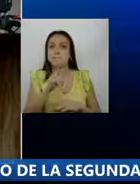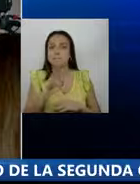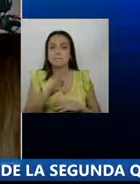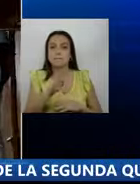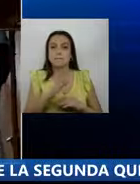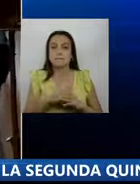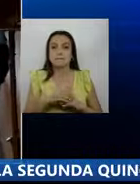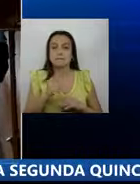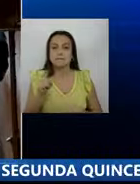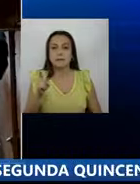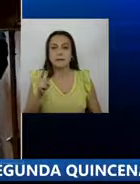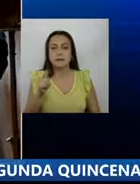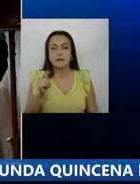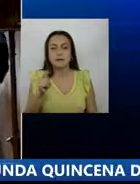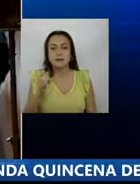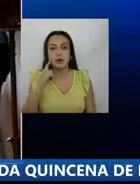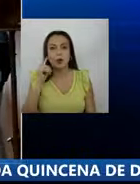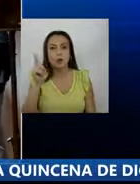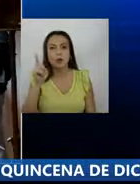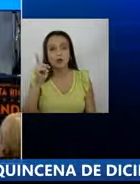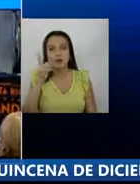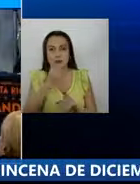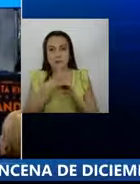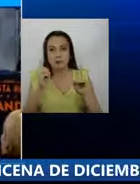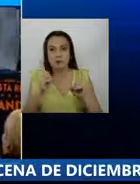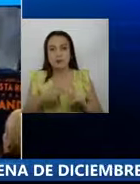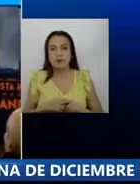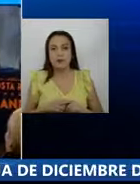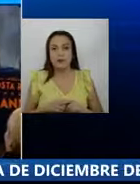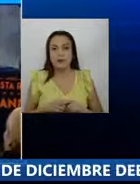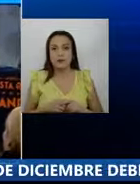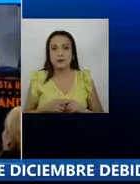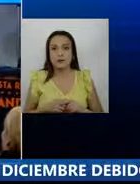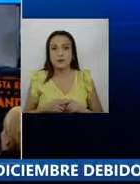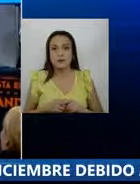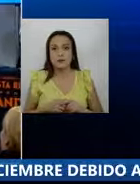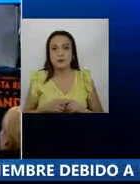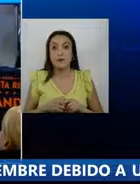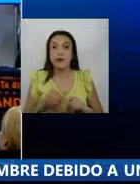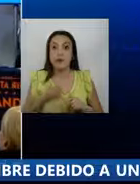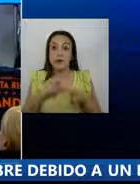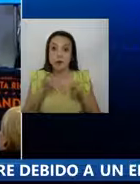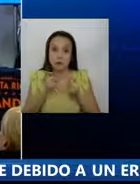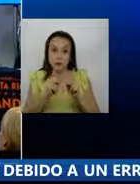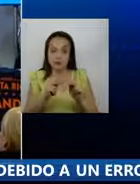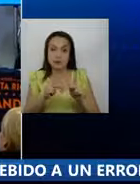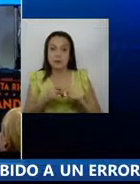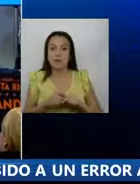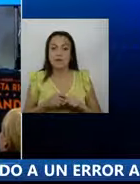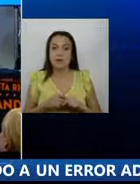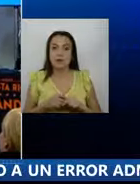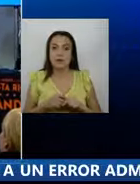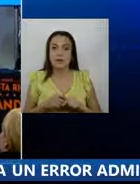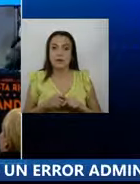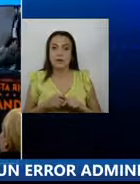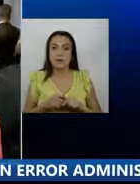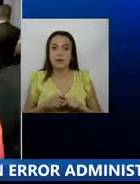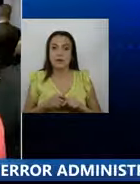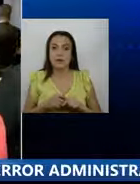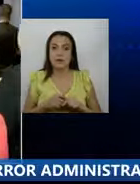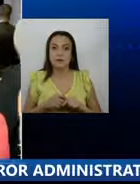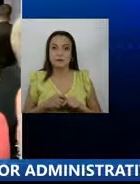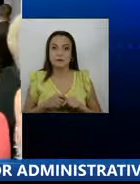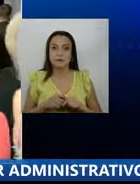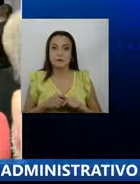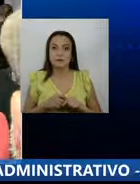nuestro sistema democrático que se aparte esta oportunidad de un fallo o de una medida